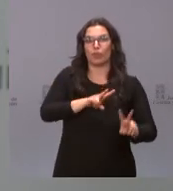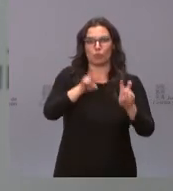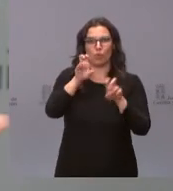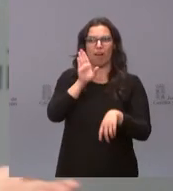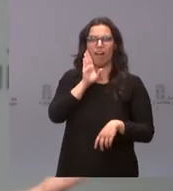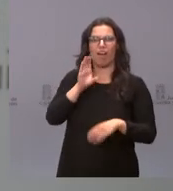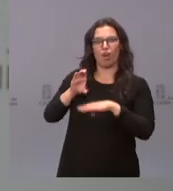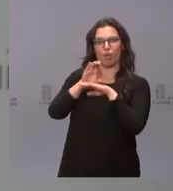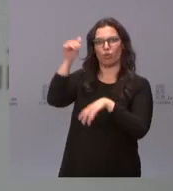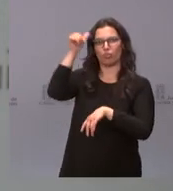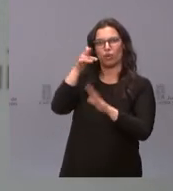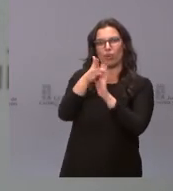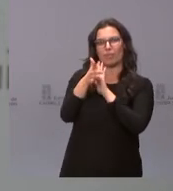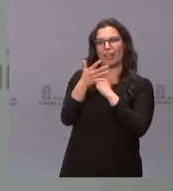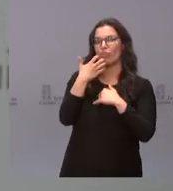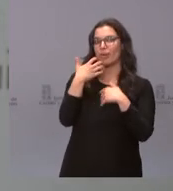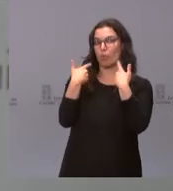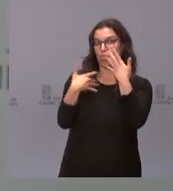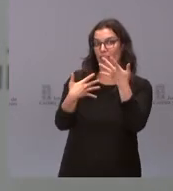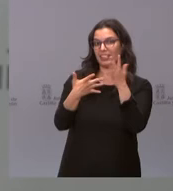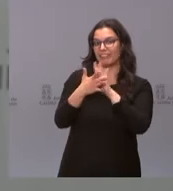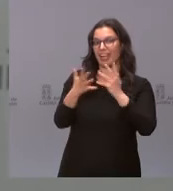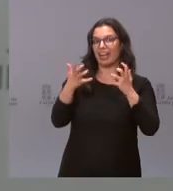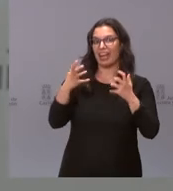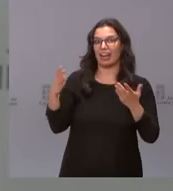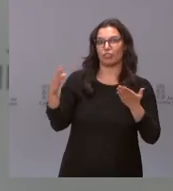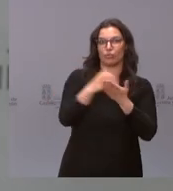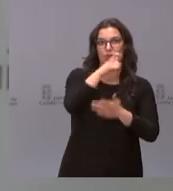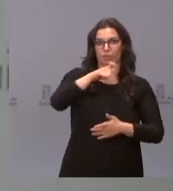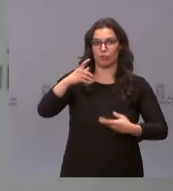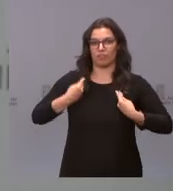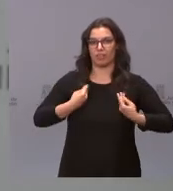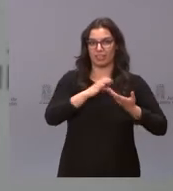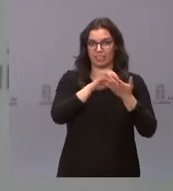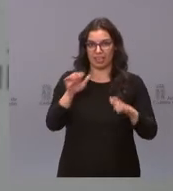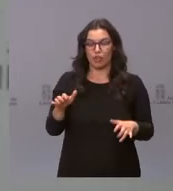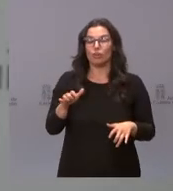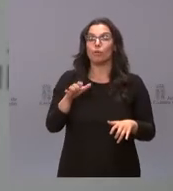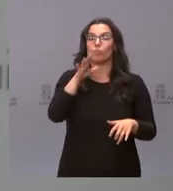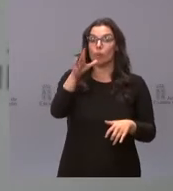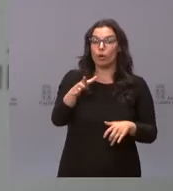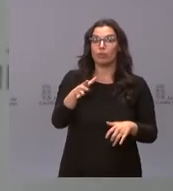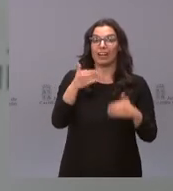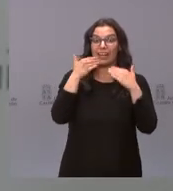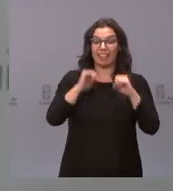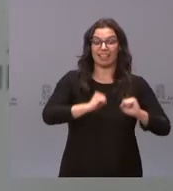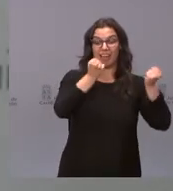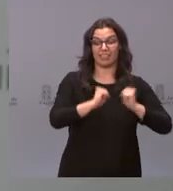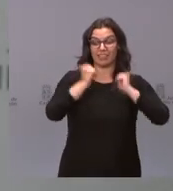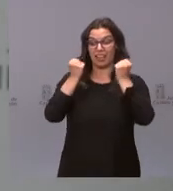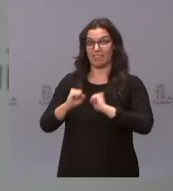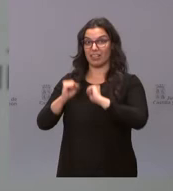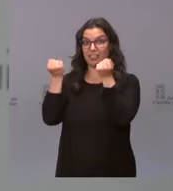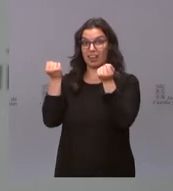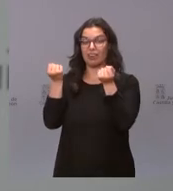beneficiosos para toda la población de castilla y león' y eso va a generar una reactivación económica va a haber un